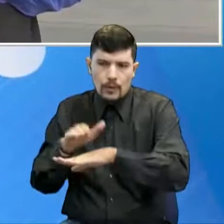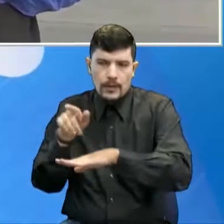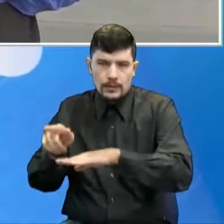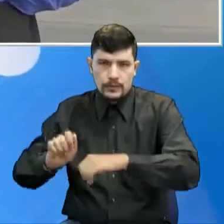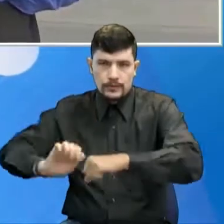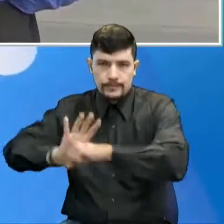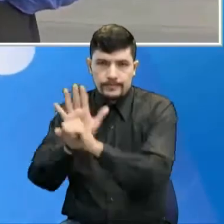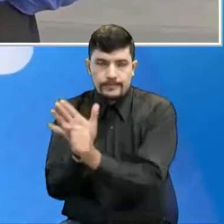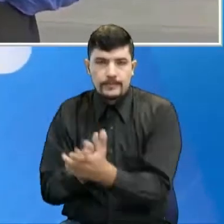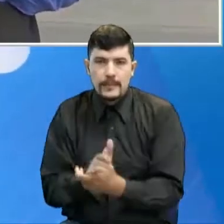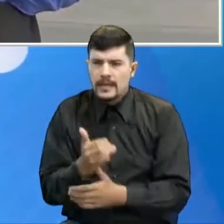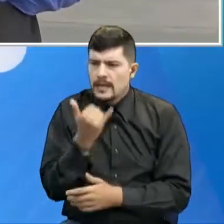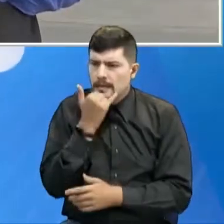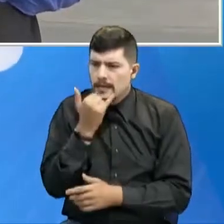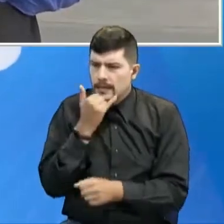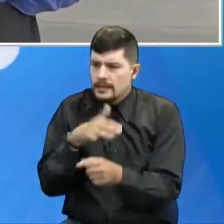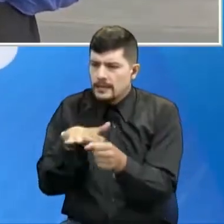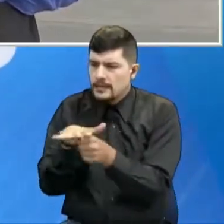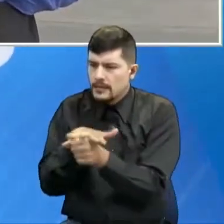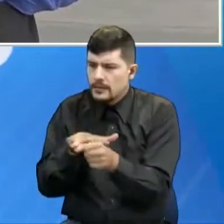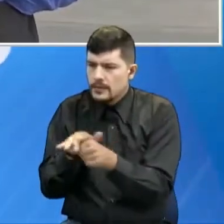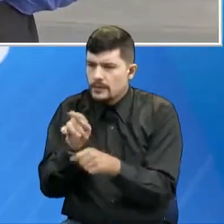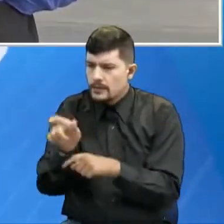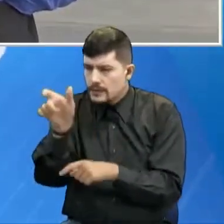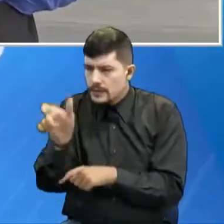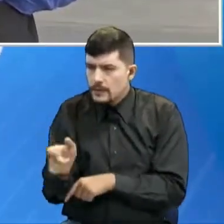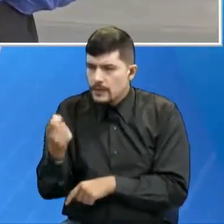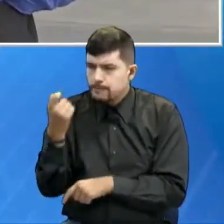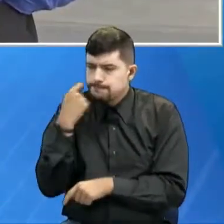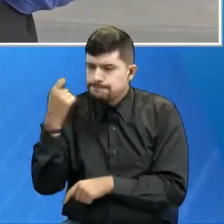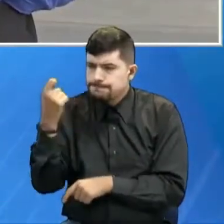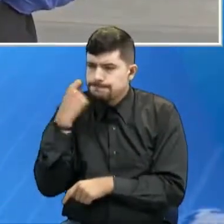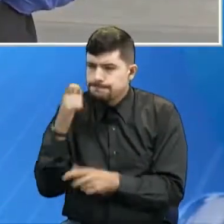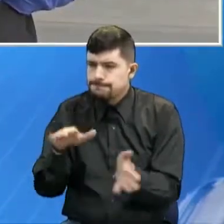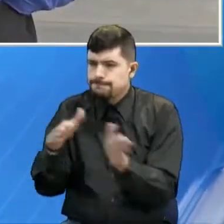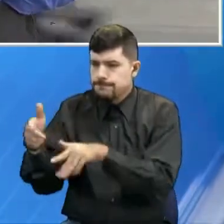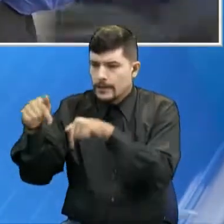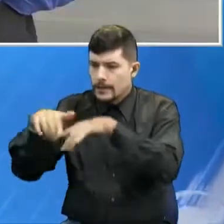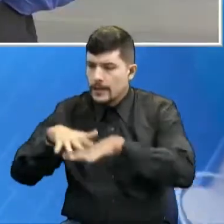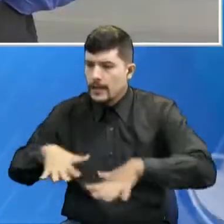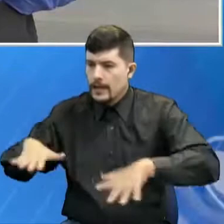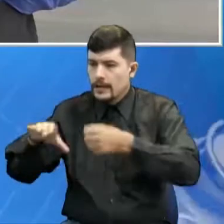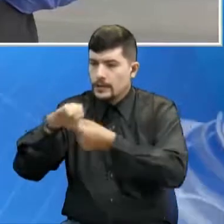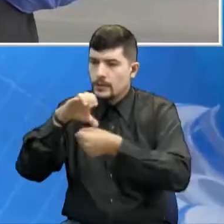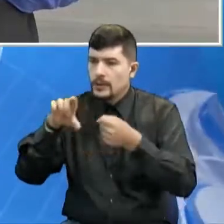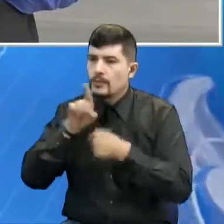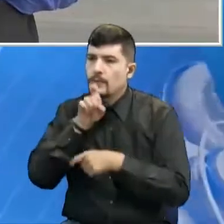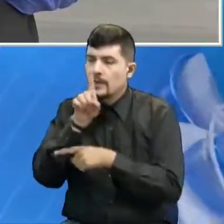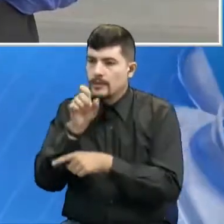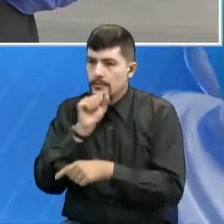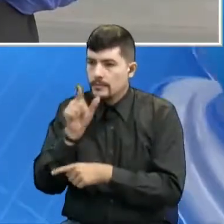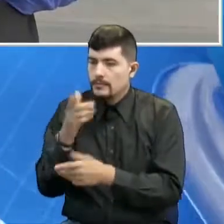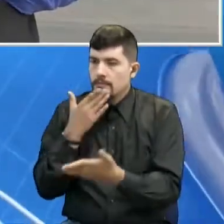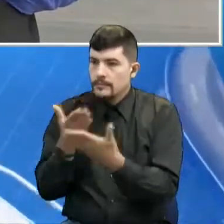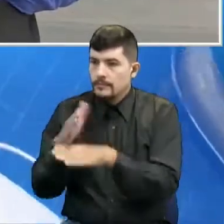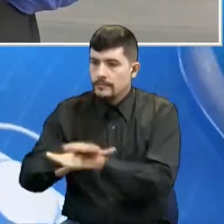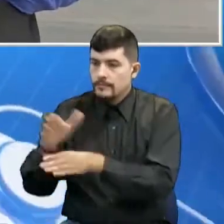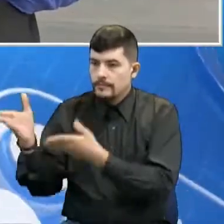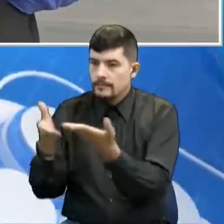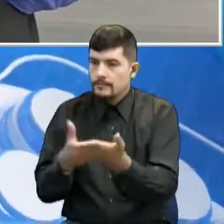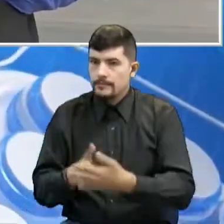cárdenas que lo que ocurre con esta persona que falleció en las últimas horas aquí en el área metropolitana de bucaramanga buenas tardes